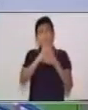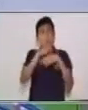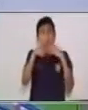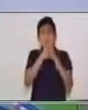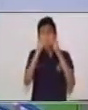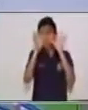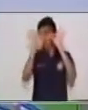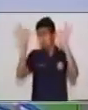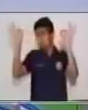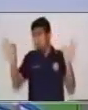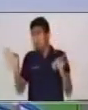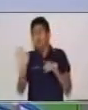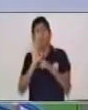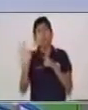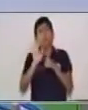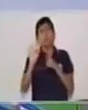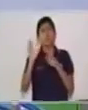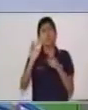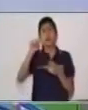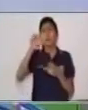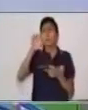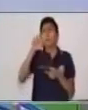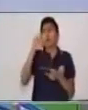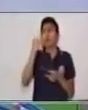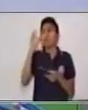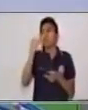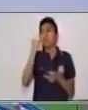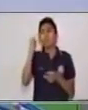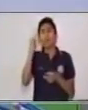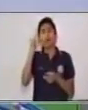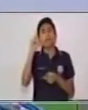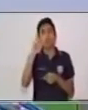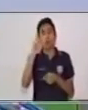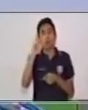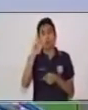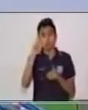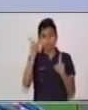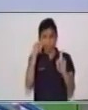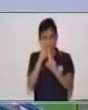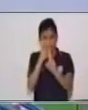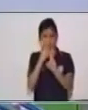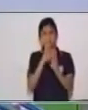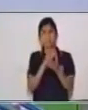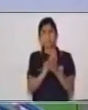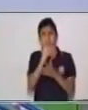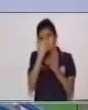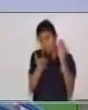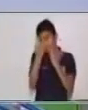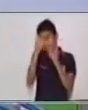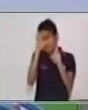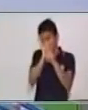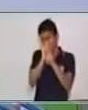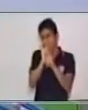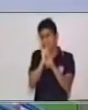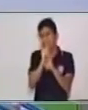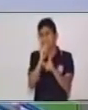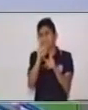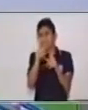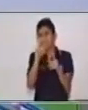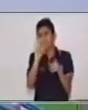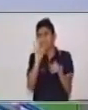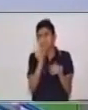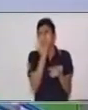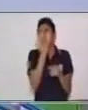todo va a funcionar como un modificador indirecto. Muy bien para aquellos que se dieron cuenta y se fijaron de